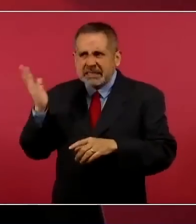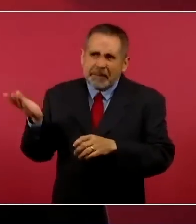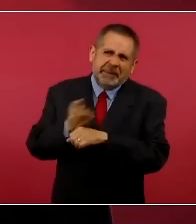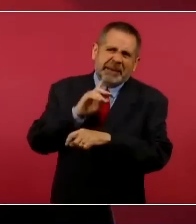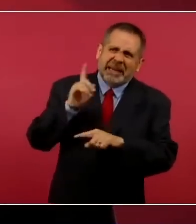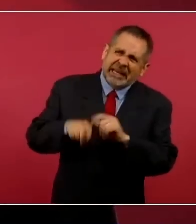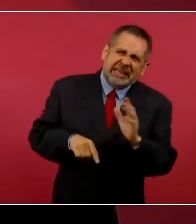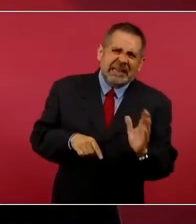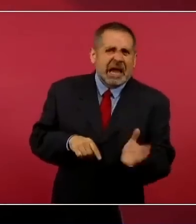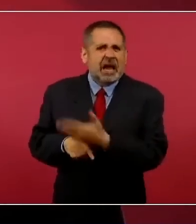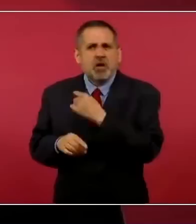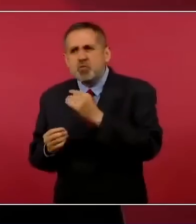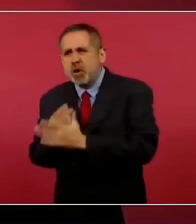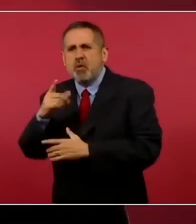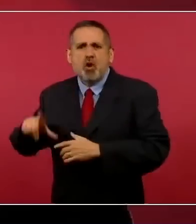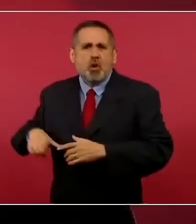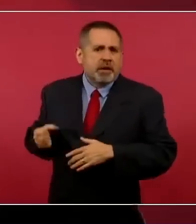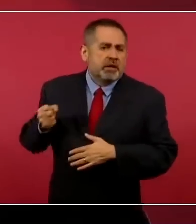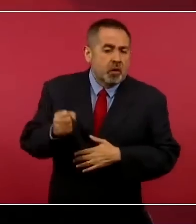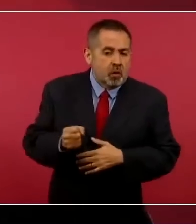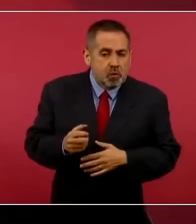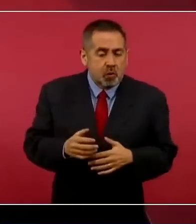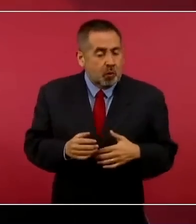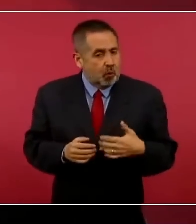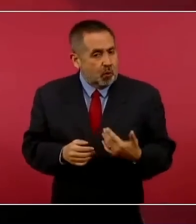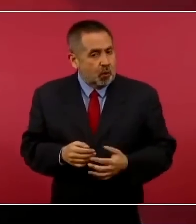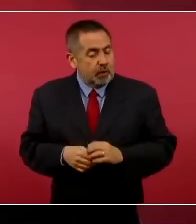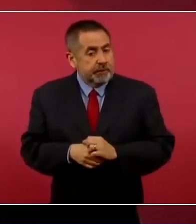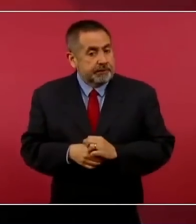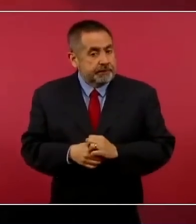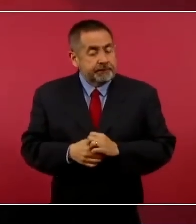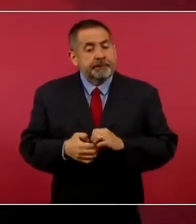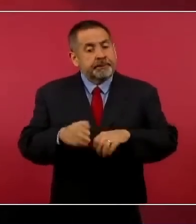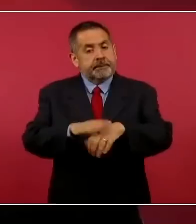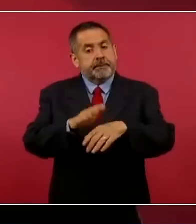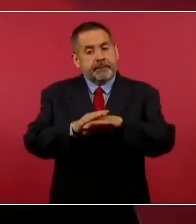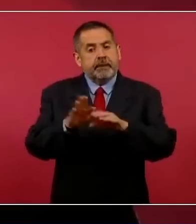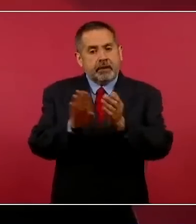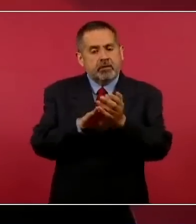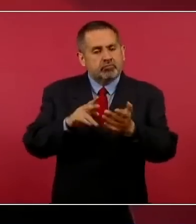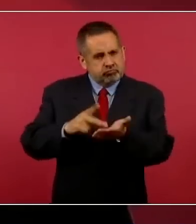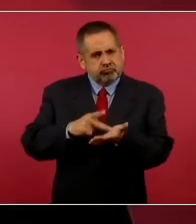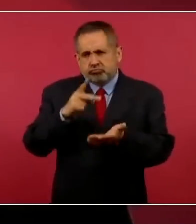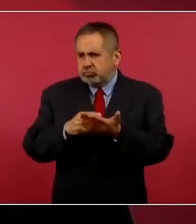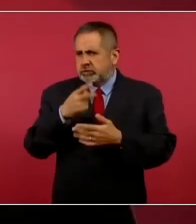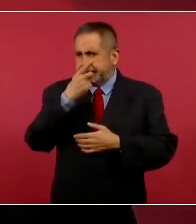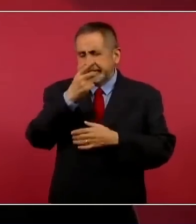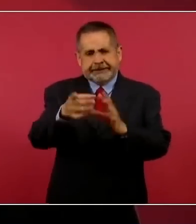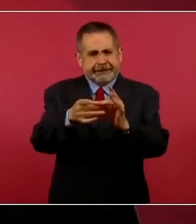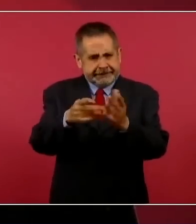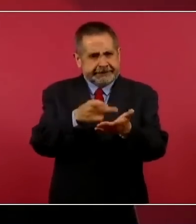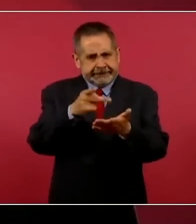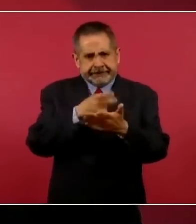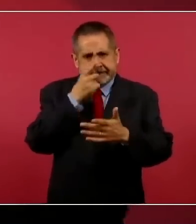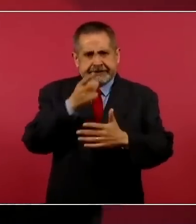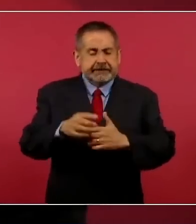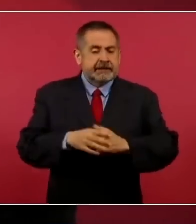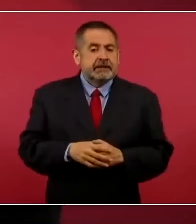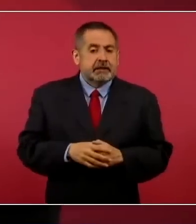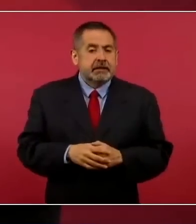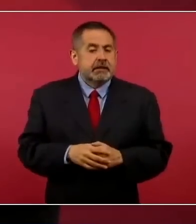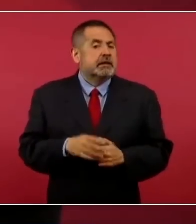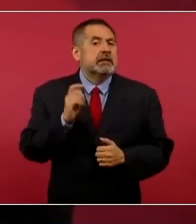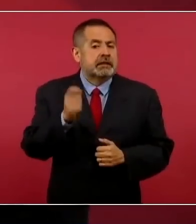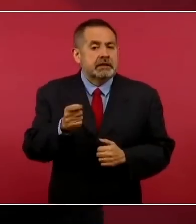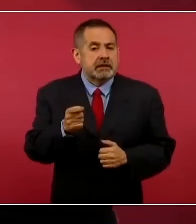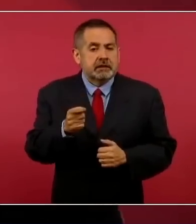Y ahora los golpes de Estado, también esto es importante seguirlo diciendo, no solo se dan